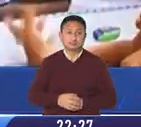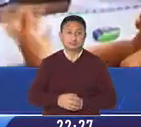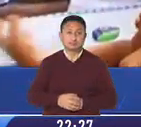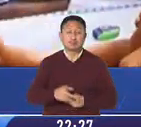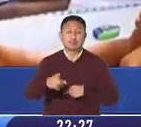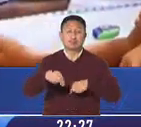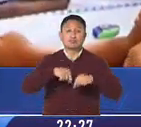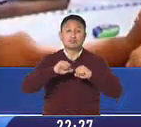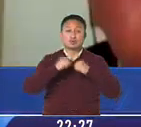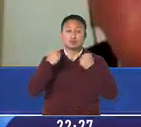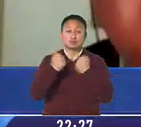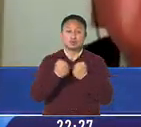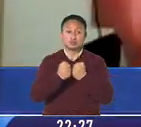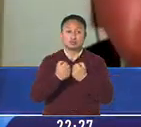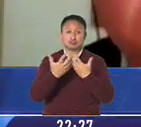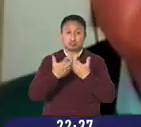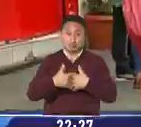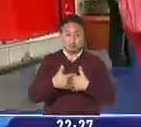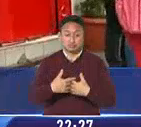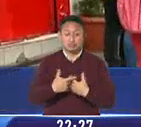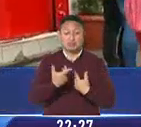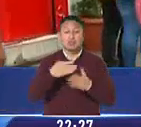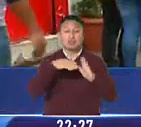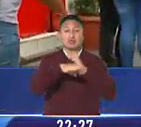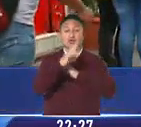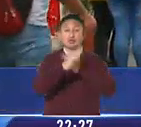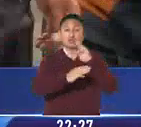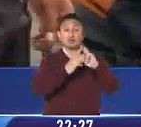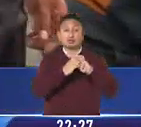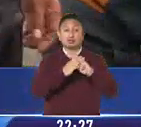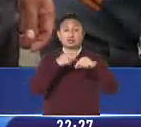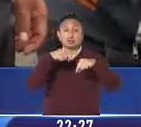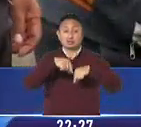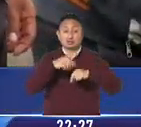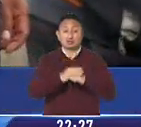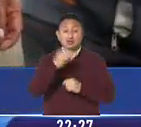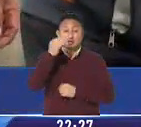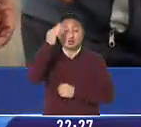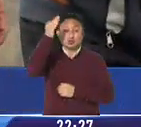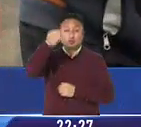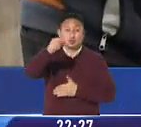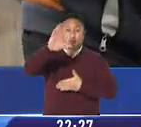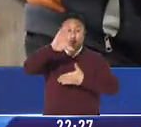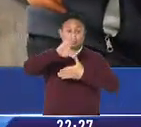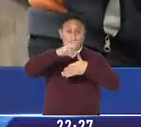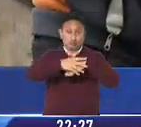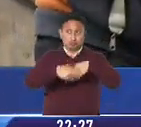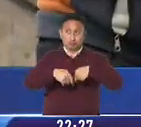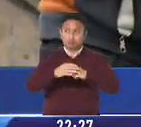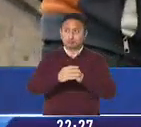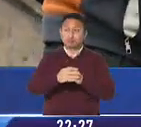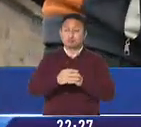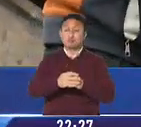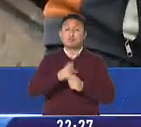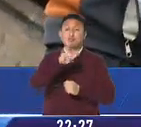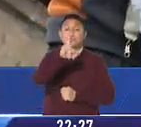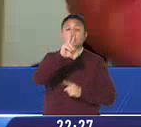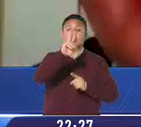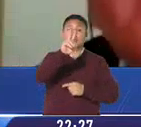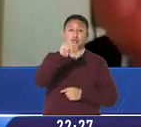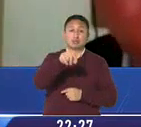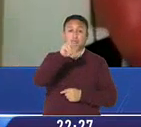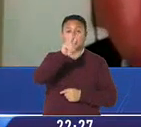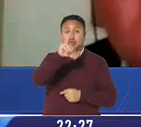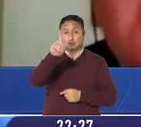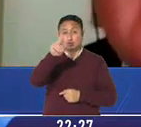social y productividad. Para el Banco Mundial, el futuro de la región dentro del panorama económico 2021, 2022 y 2023